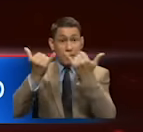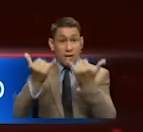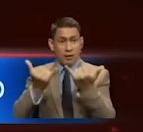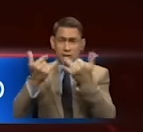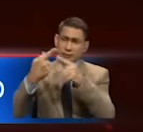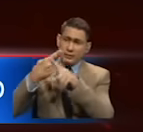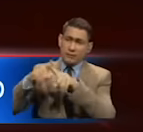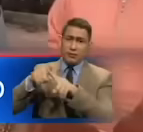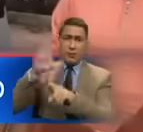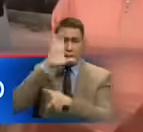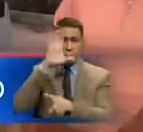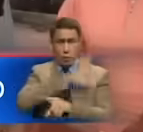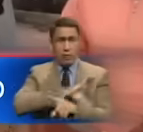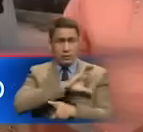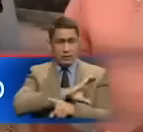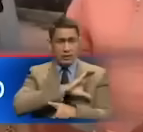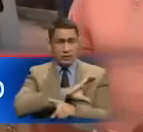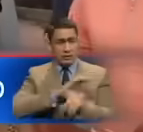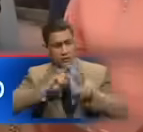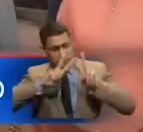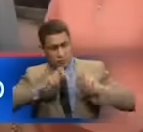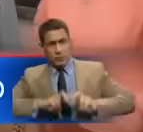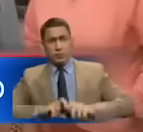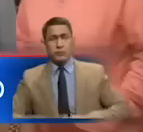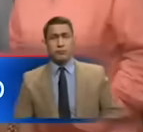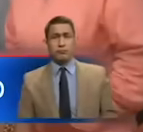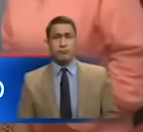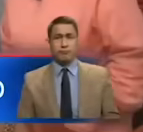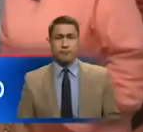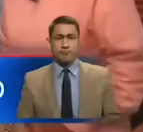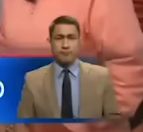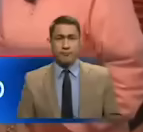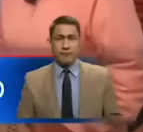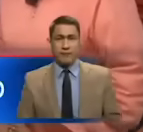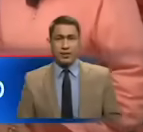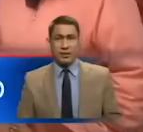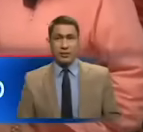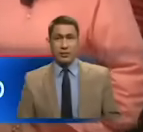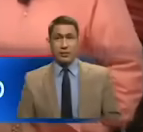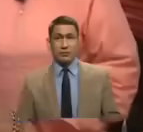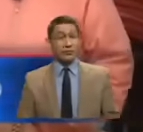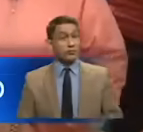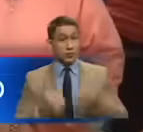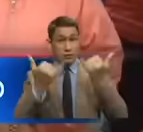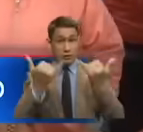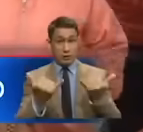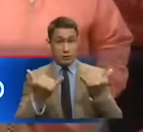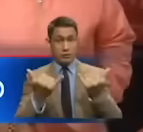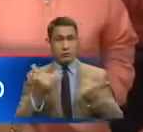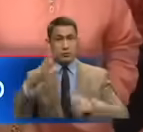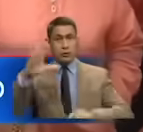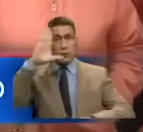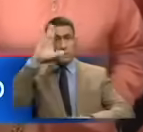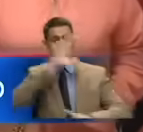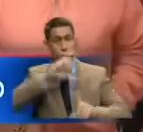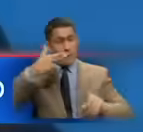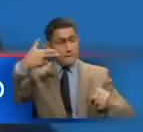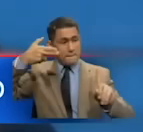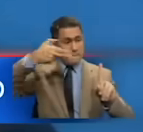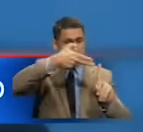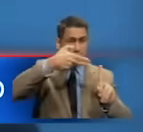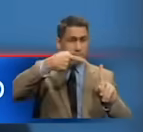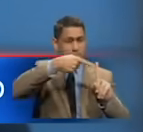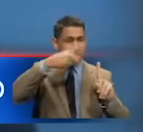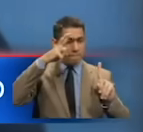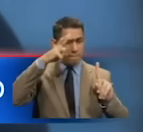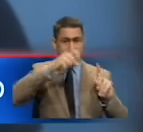en otras zonas del país. El señor habría gritado auxilio y la gente sale el policía, lo encañonan con armas y lo meten al carro.